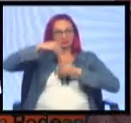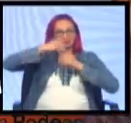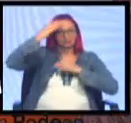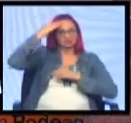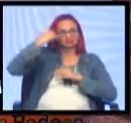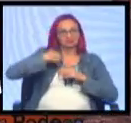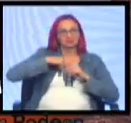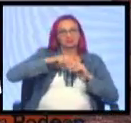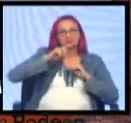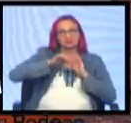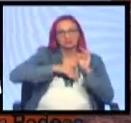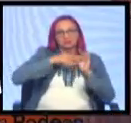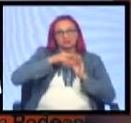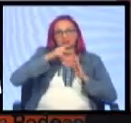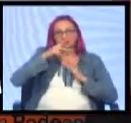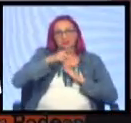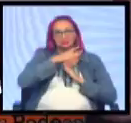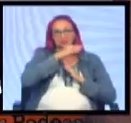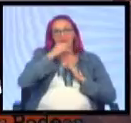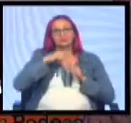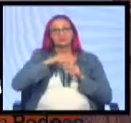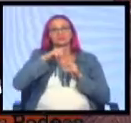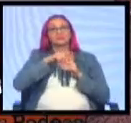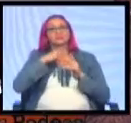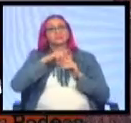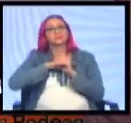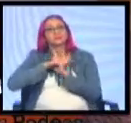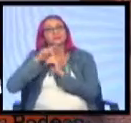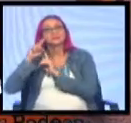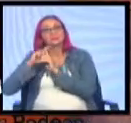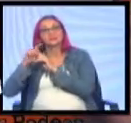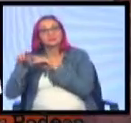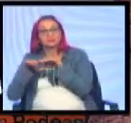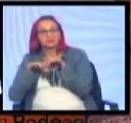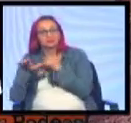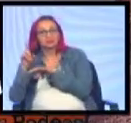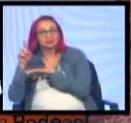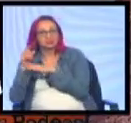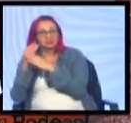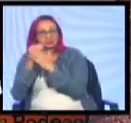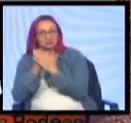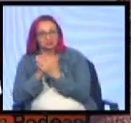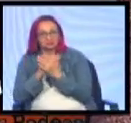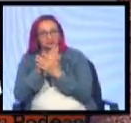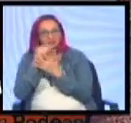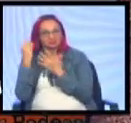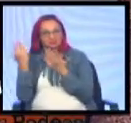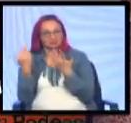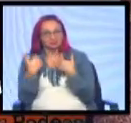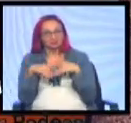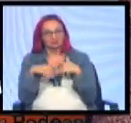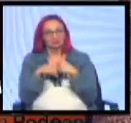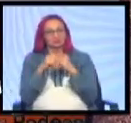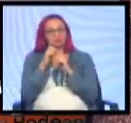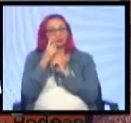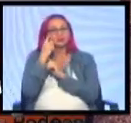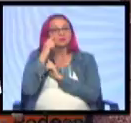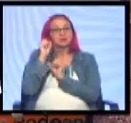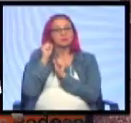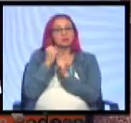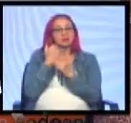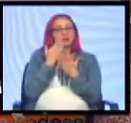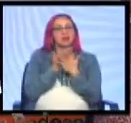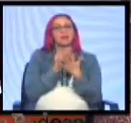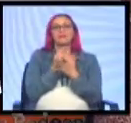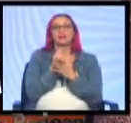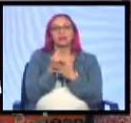hay diferentes tipos de programas y entonces son diferentes acciones que se deben realizar en gestión social para que puedan llegar a